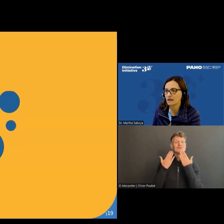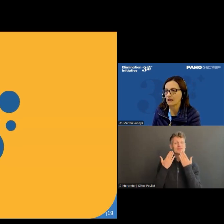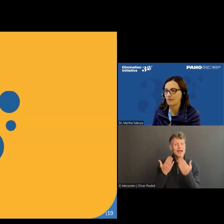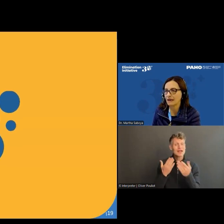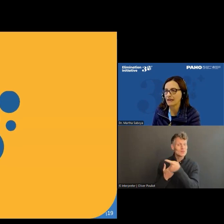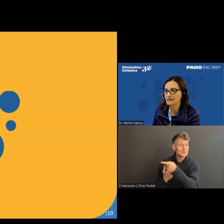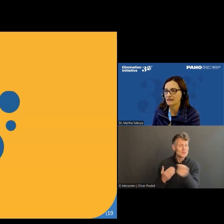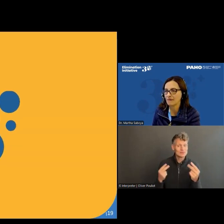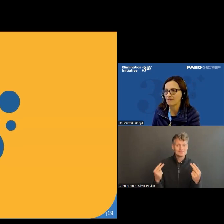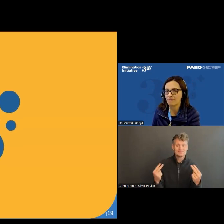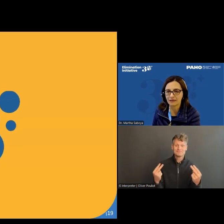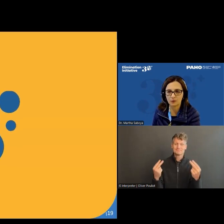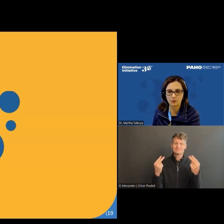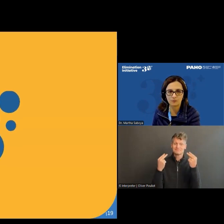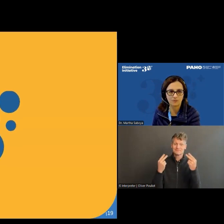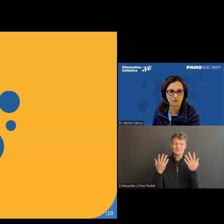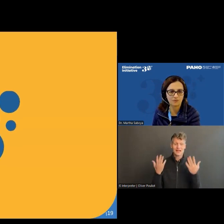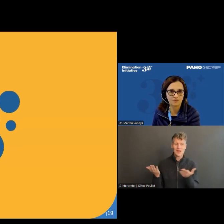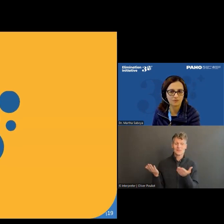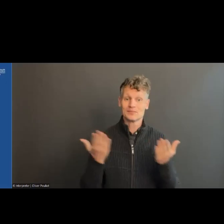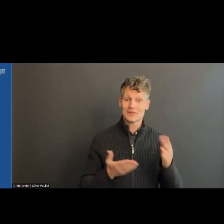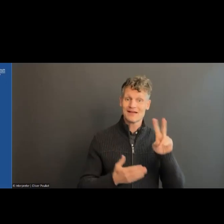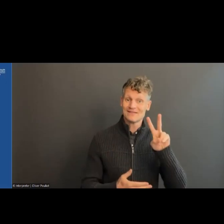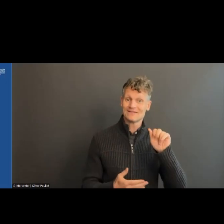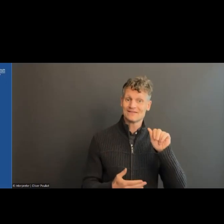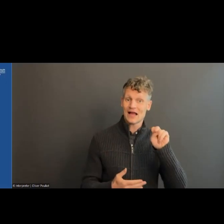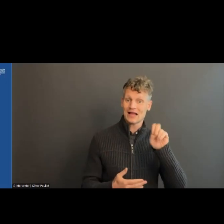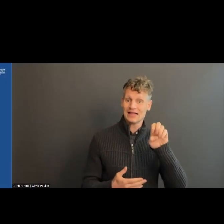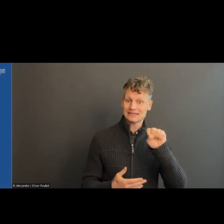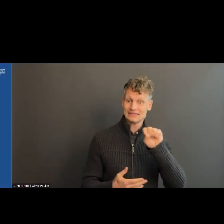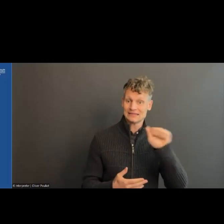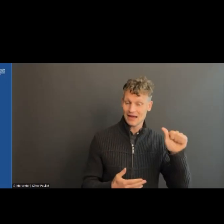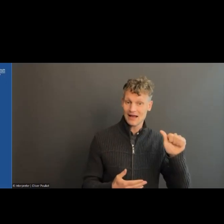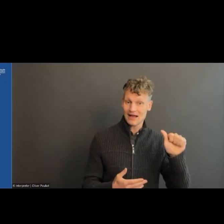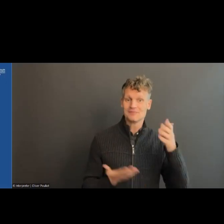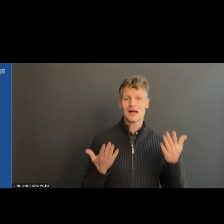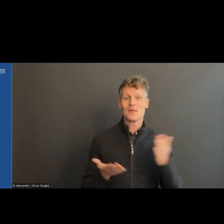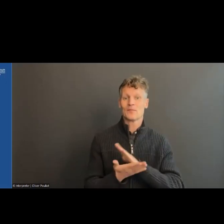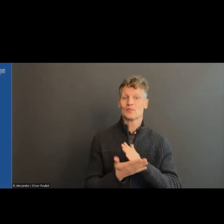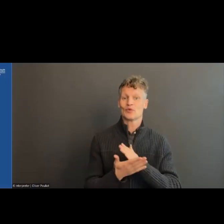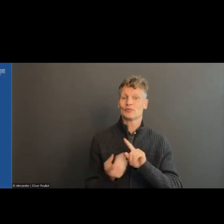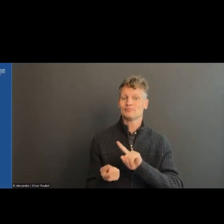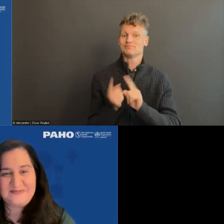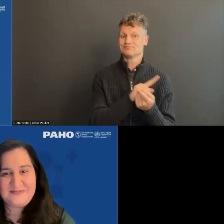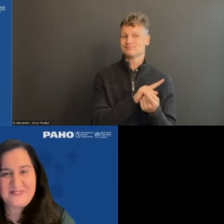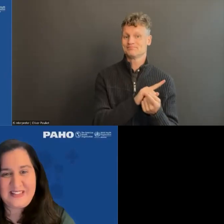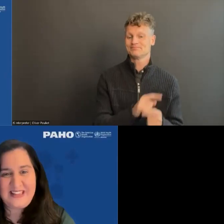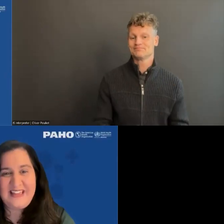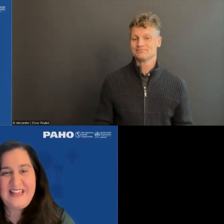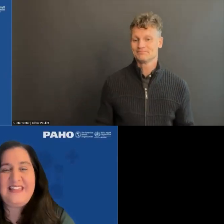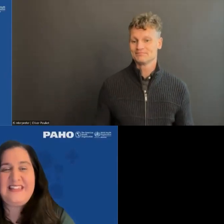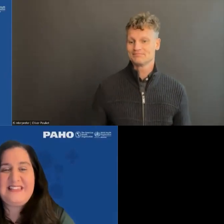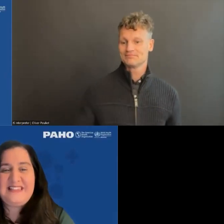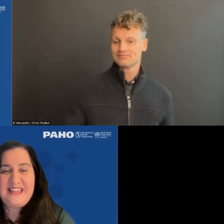Muchísimas gracias y Vanessa, le devuelvo el micrófono.